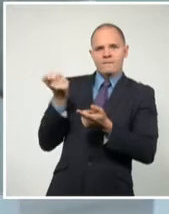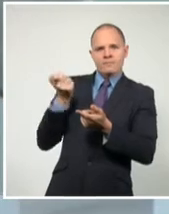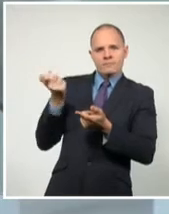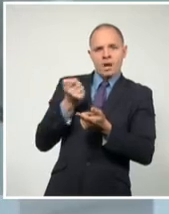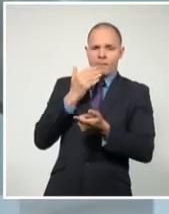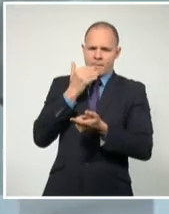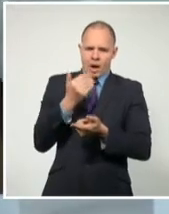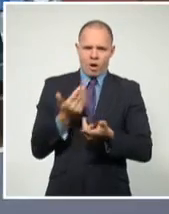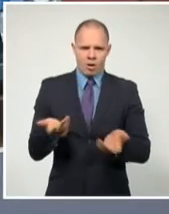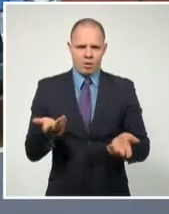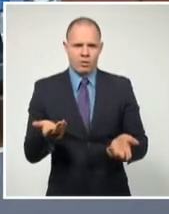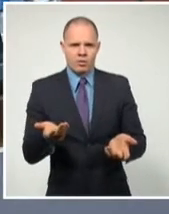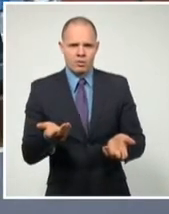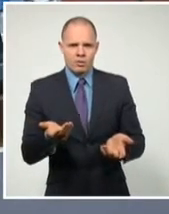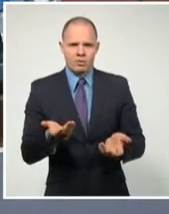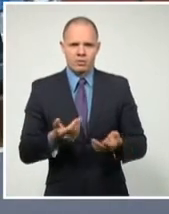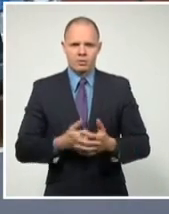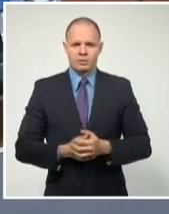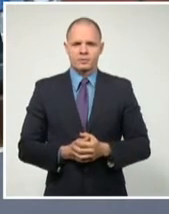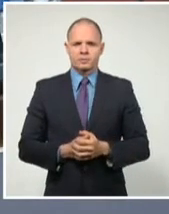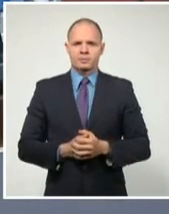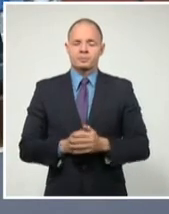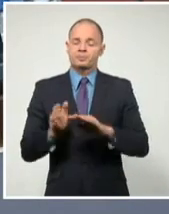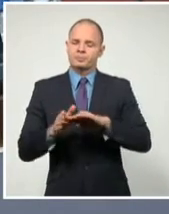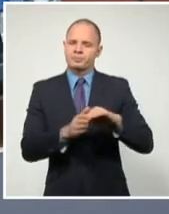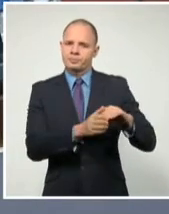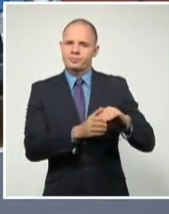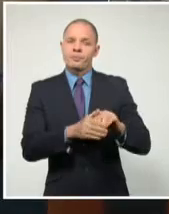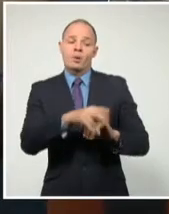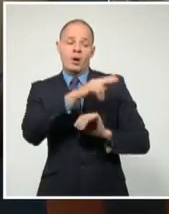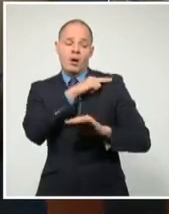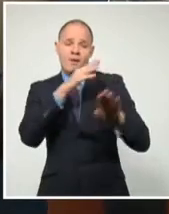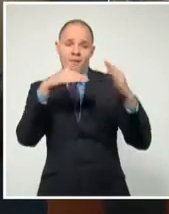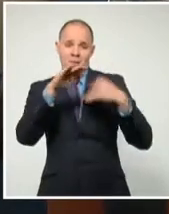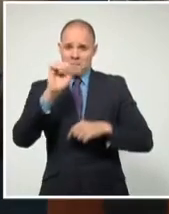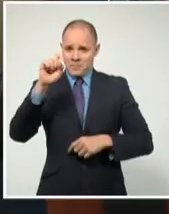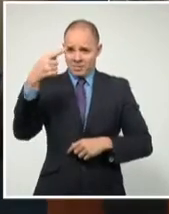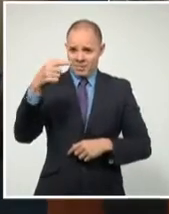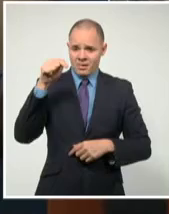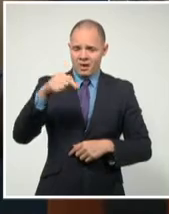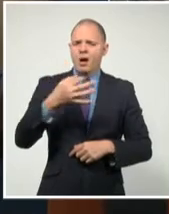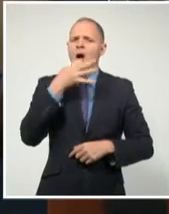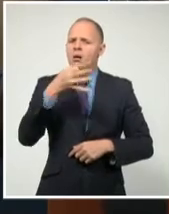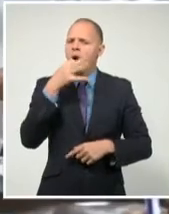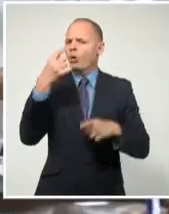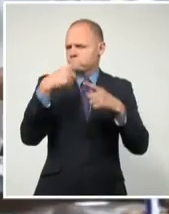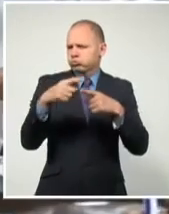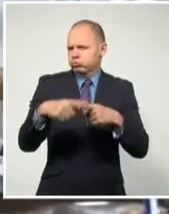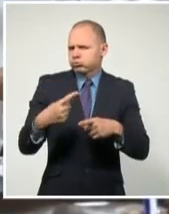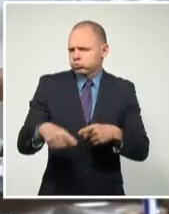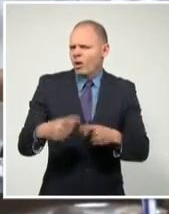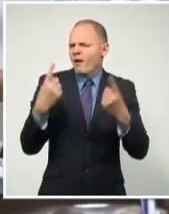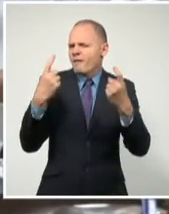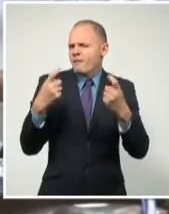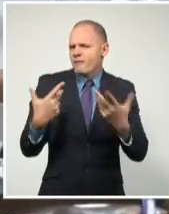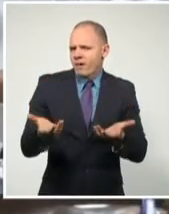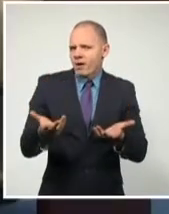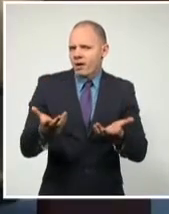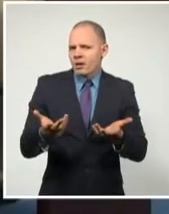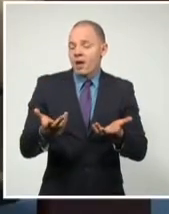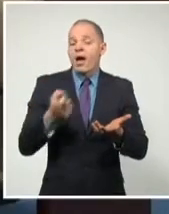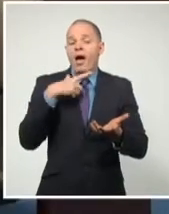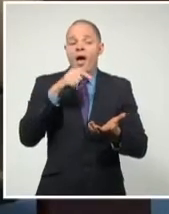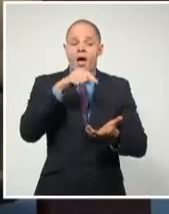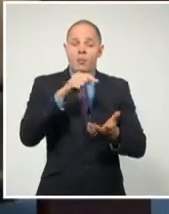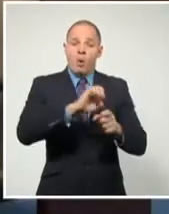primas para asegurar los procesos. El primer ministro Manuel Marrero Cruz se refirió a algunas acciones que deben adoptarse en el país posterior